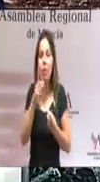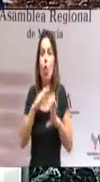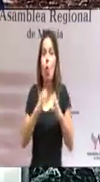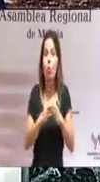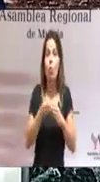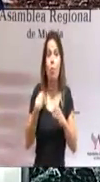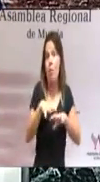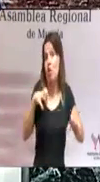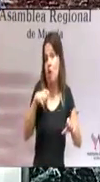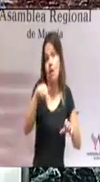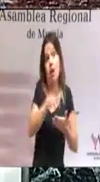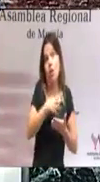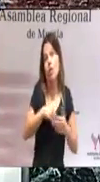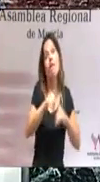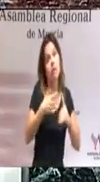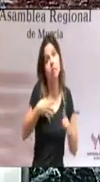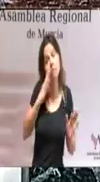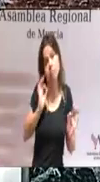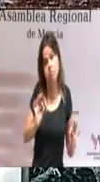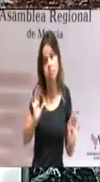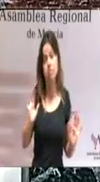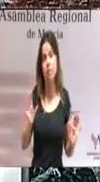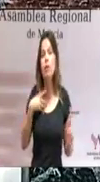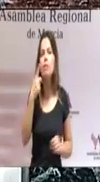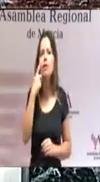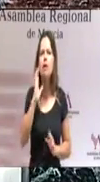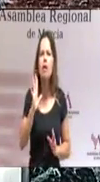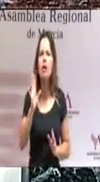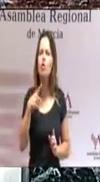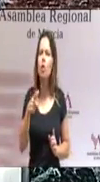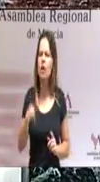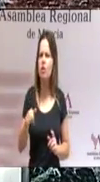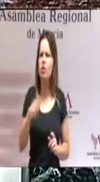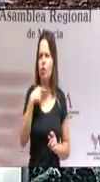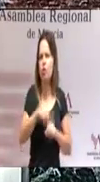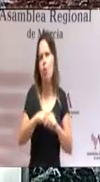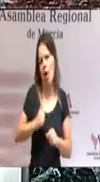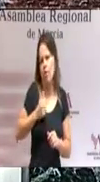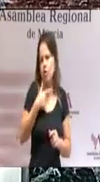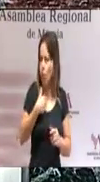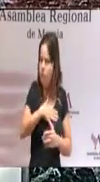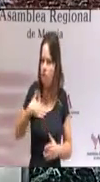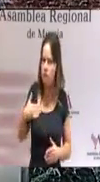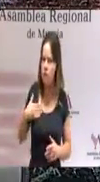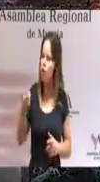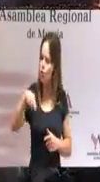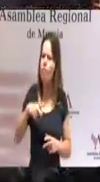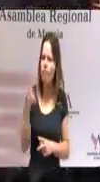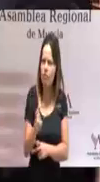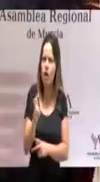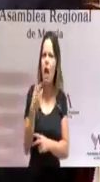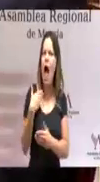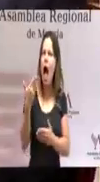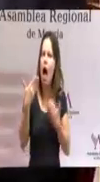que ha votado la mayoría de esta región, por cierto. Pero mire, debe aprovechar esta oportunidad, yo estoy dispuesto a hacerlo, ¿eh? Vamos a ser útiles, vamos a